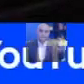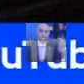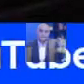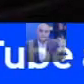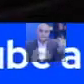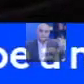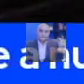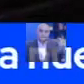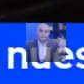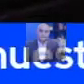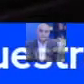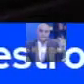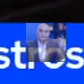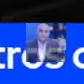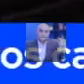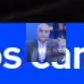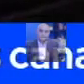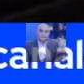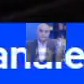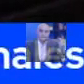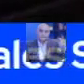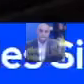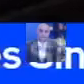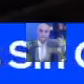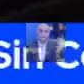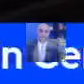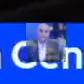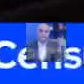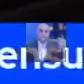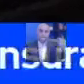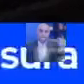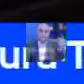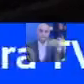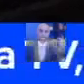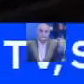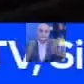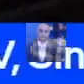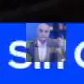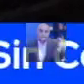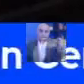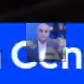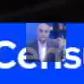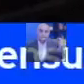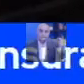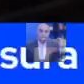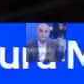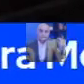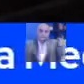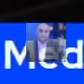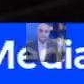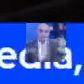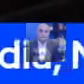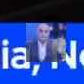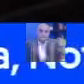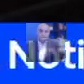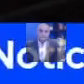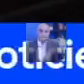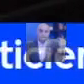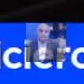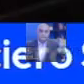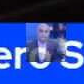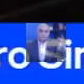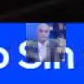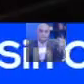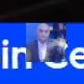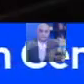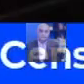que en España, cuando vino una transición, cuando se terminó de asentar el Partido Socialista y vino de alguna manera